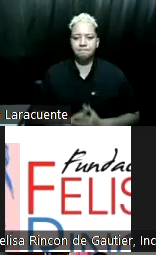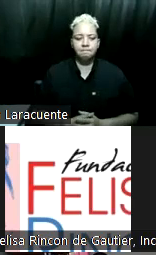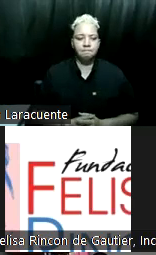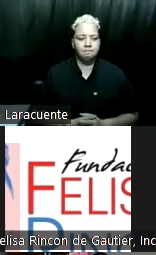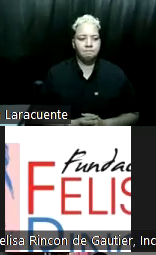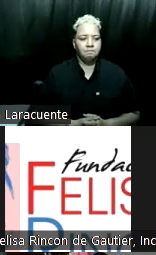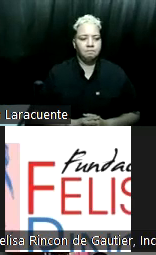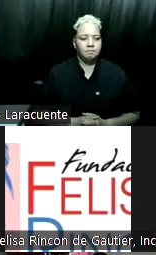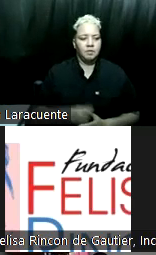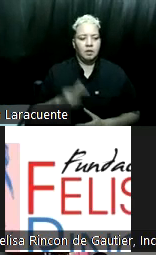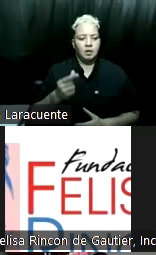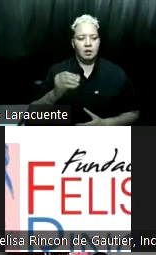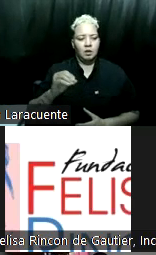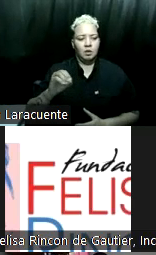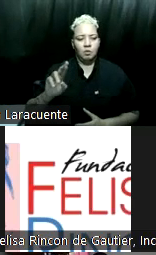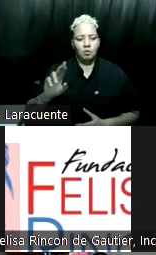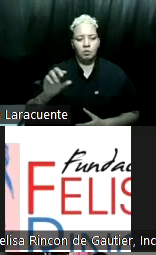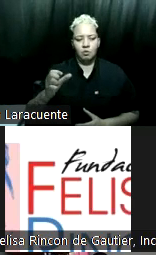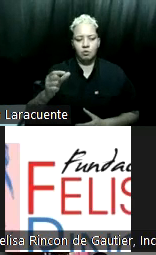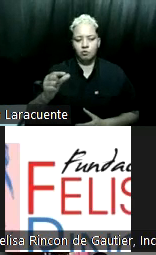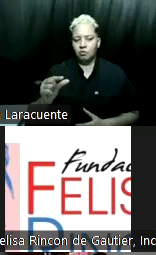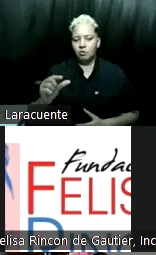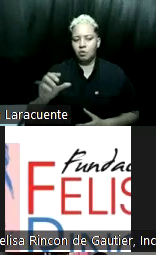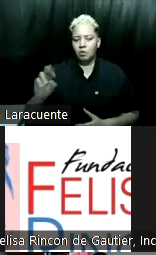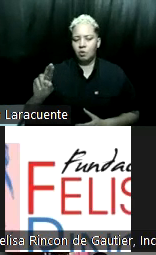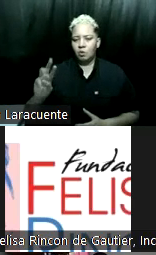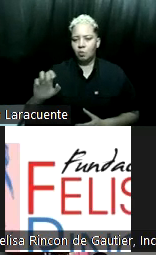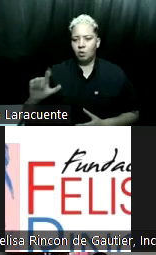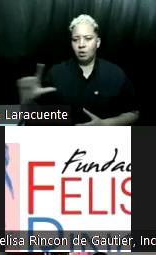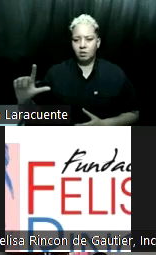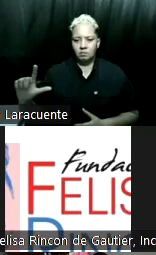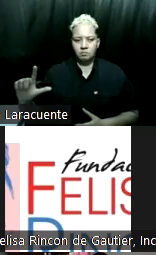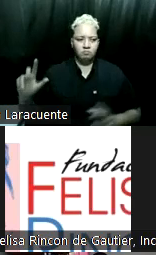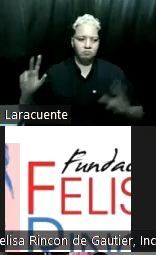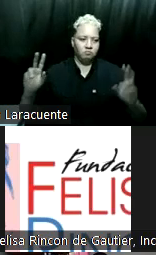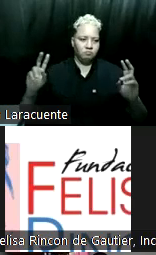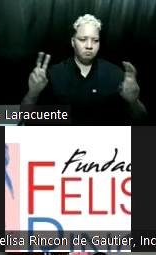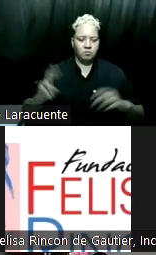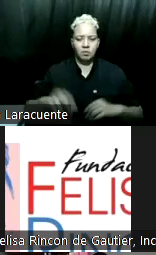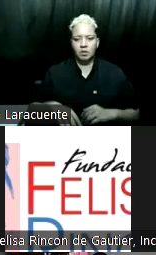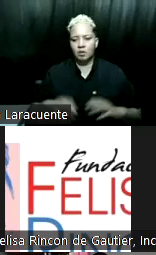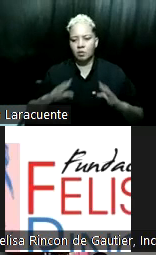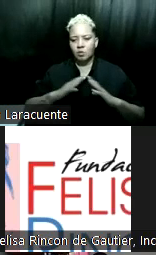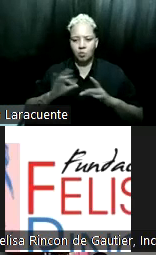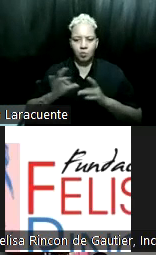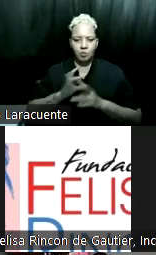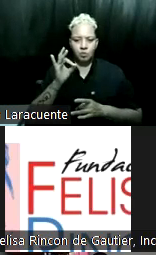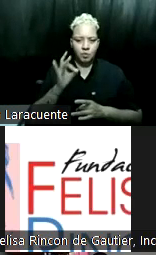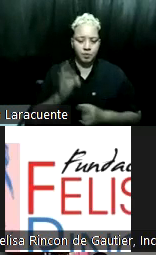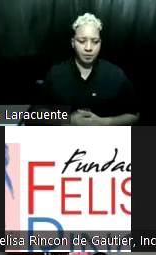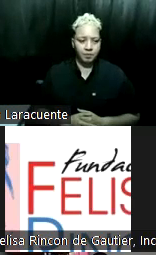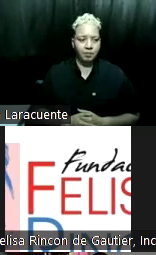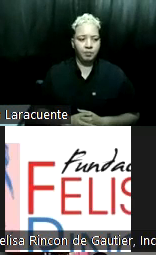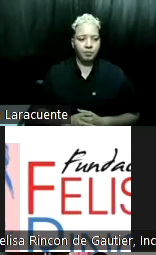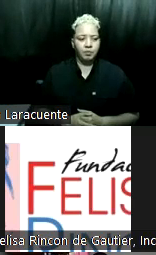Dice George Orwell en un artículo titulado The Sporting Spirit. George